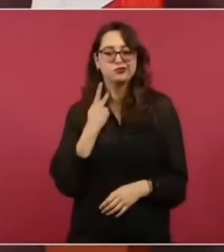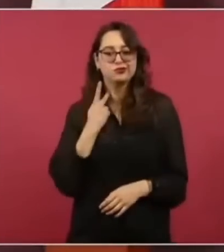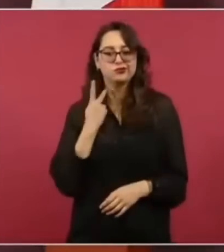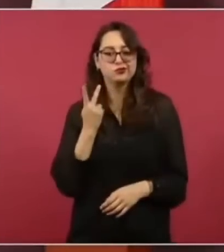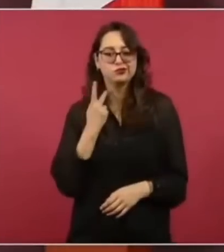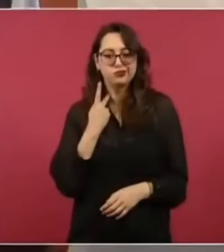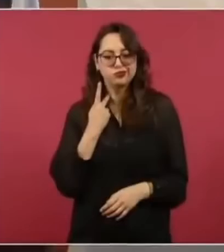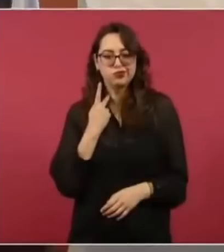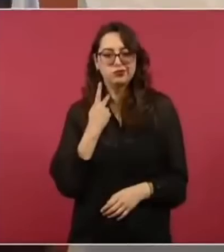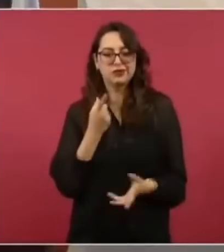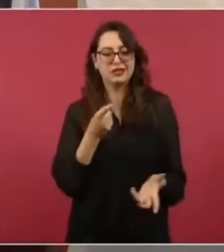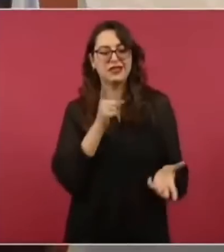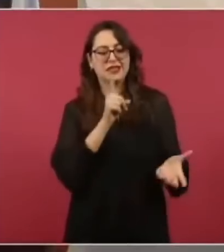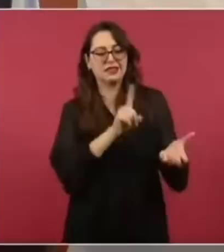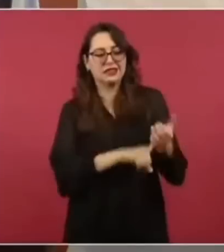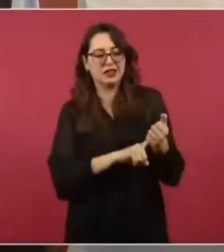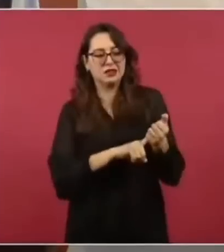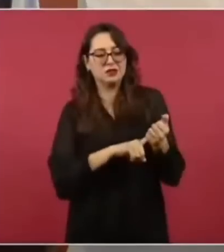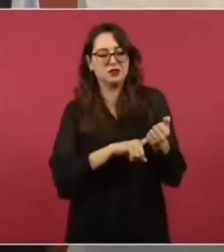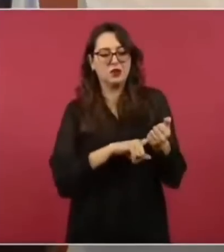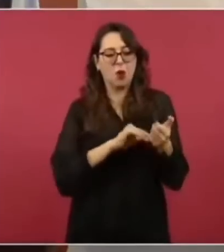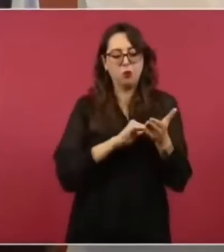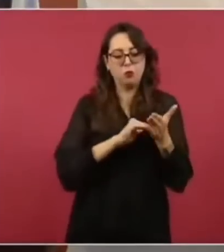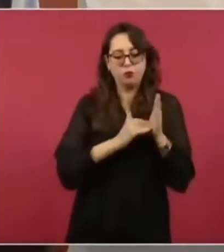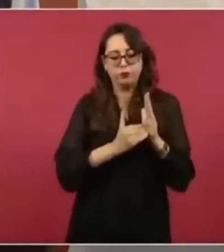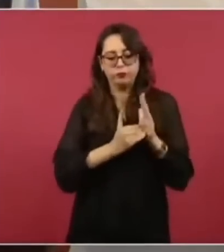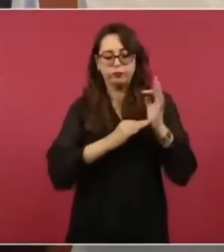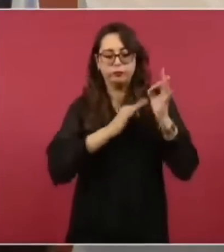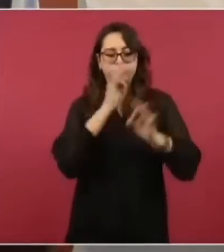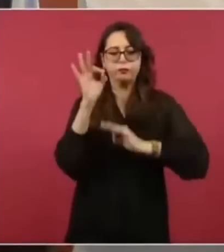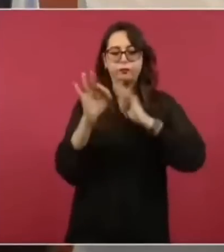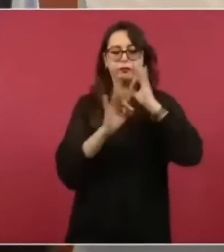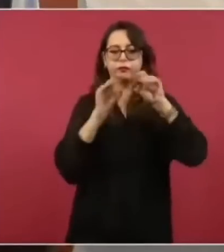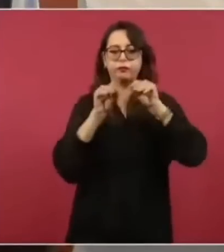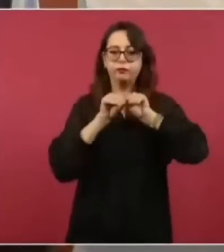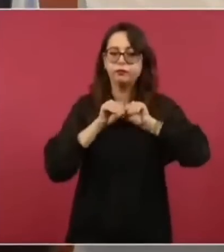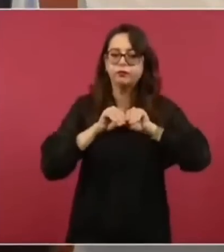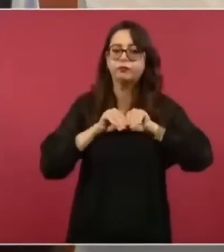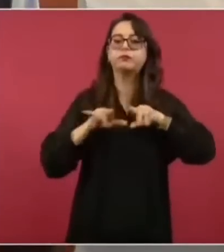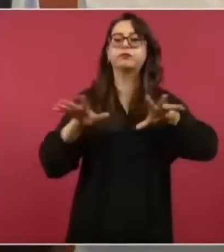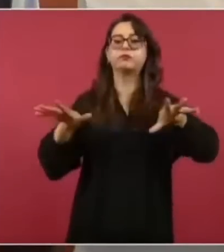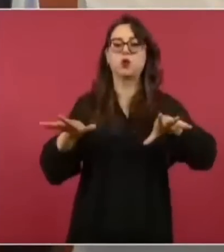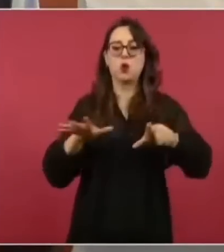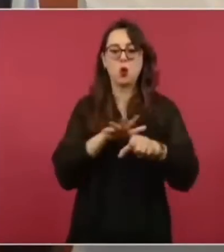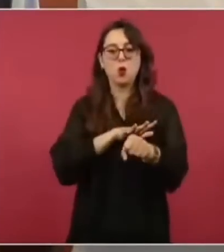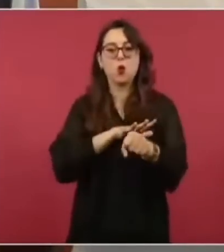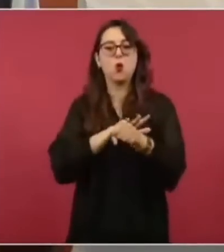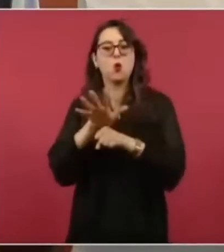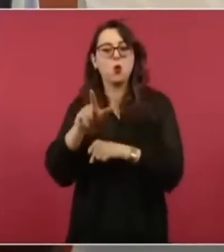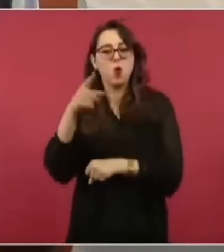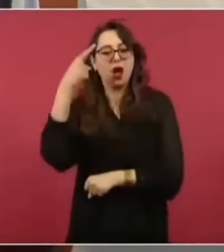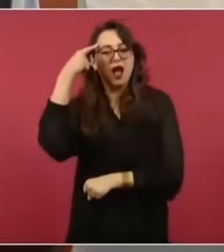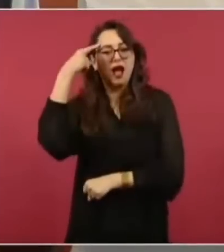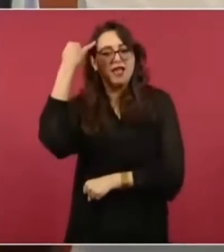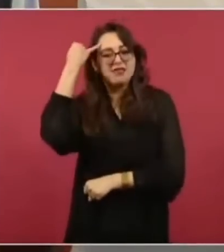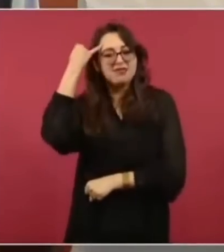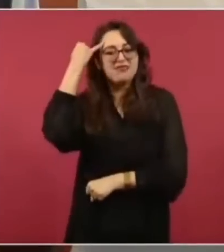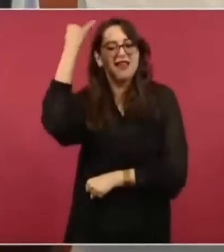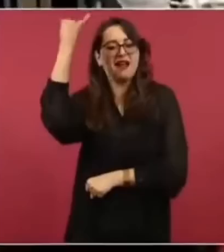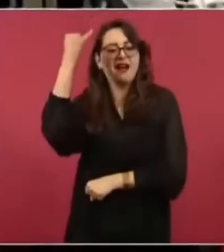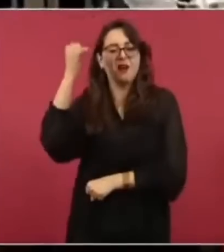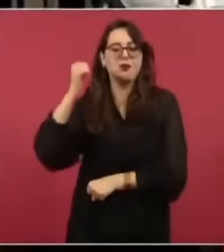la técnica y la propaganda utilizada se inspiran en la teoría concebida en el